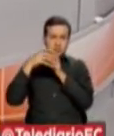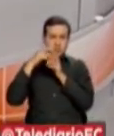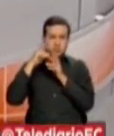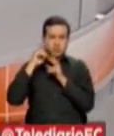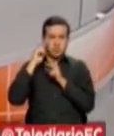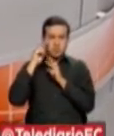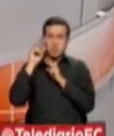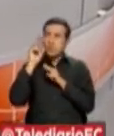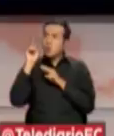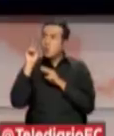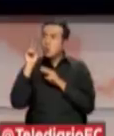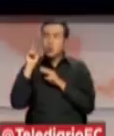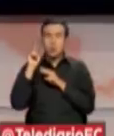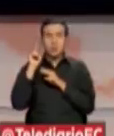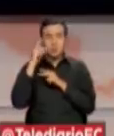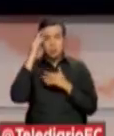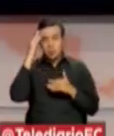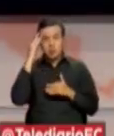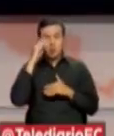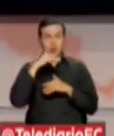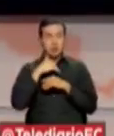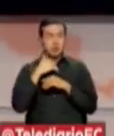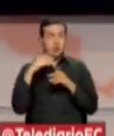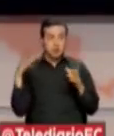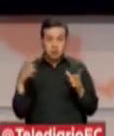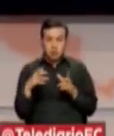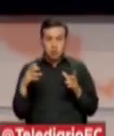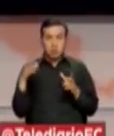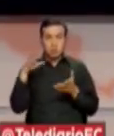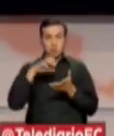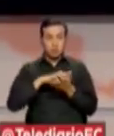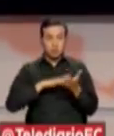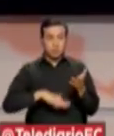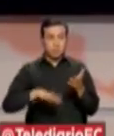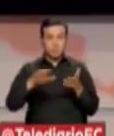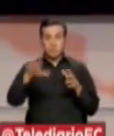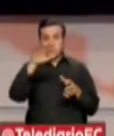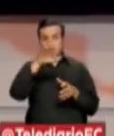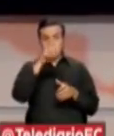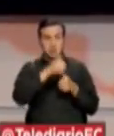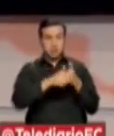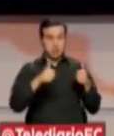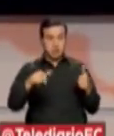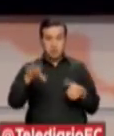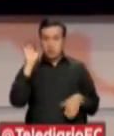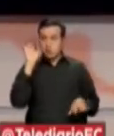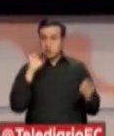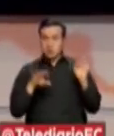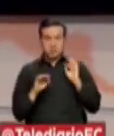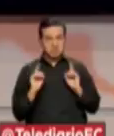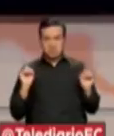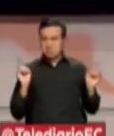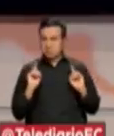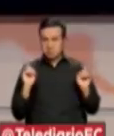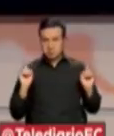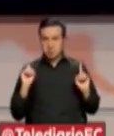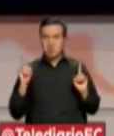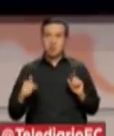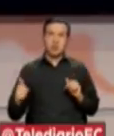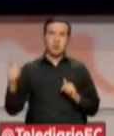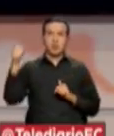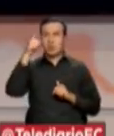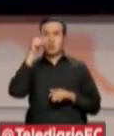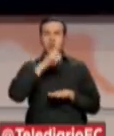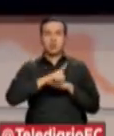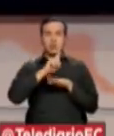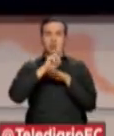desde diferentes aspectos hasta en lo político las provincias pequeñas casi no escogen a sus candidatos es arriba donde está la